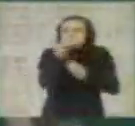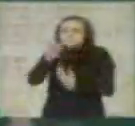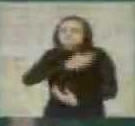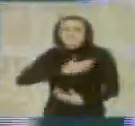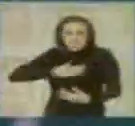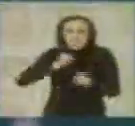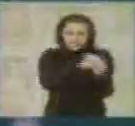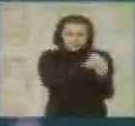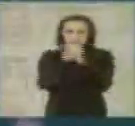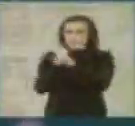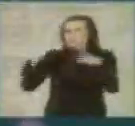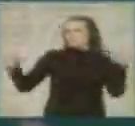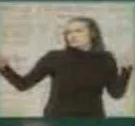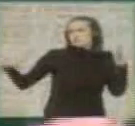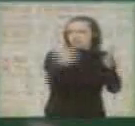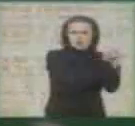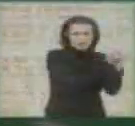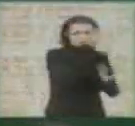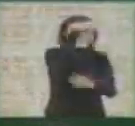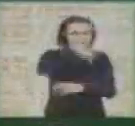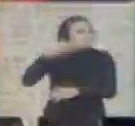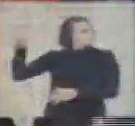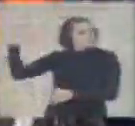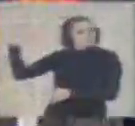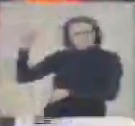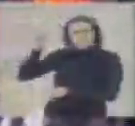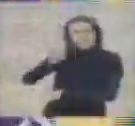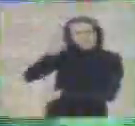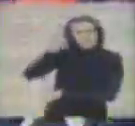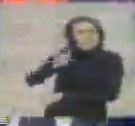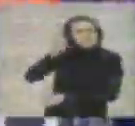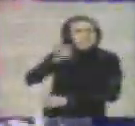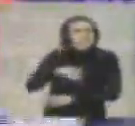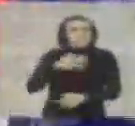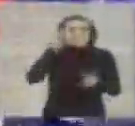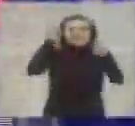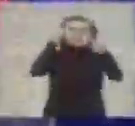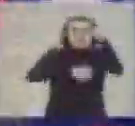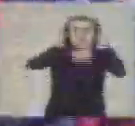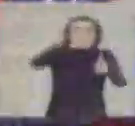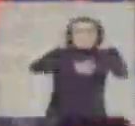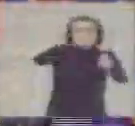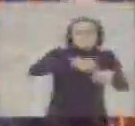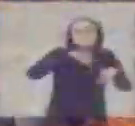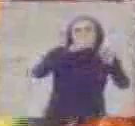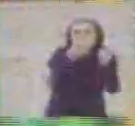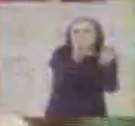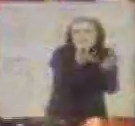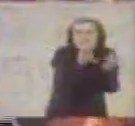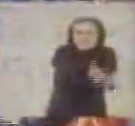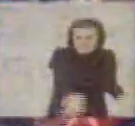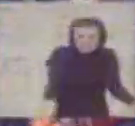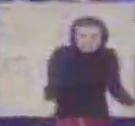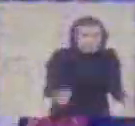mandar a todas las murgas que pasan por detrás, que la competencia aquí no sirve de nada. Con las